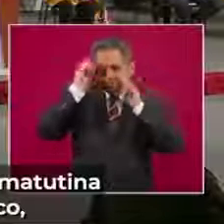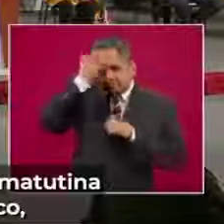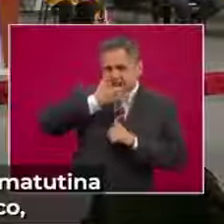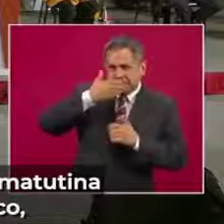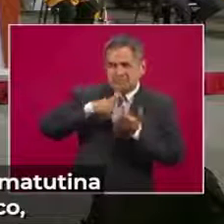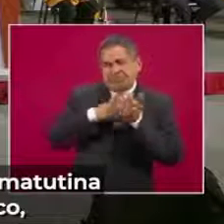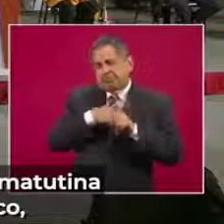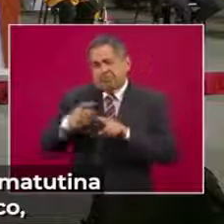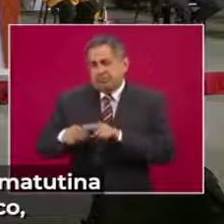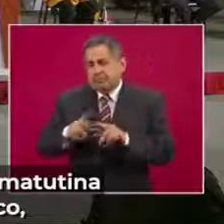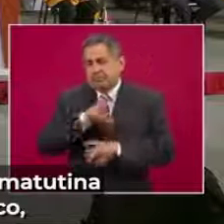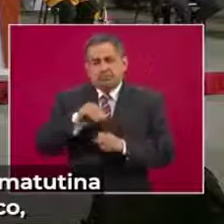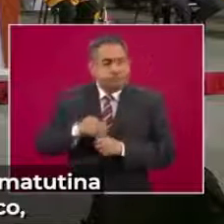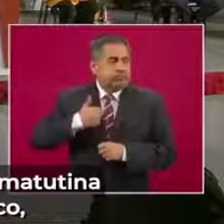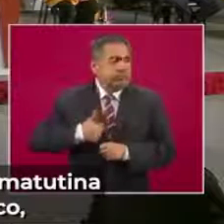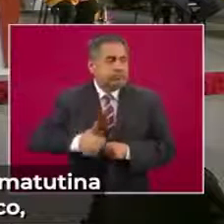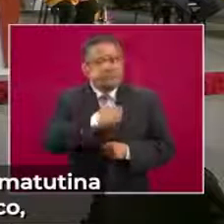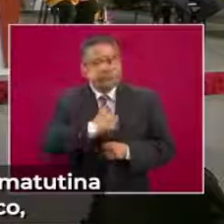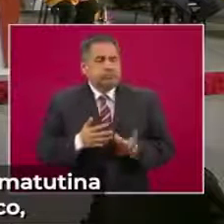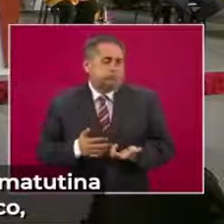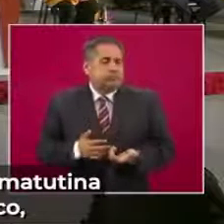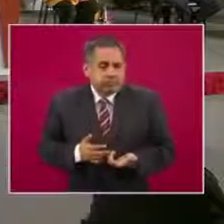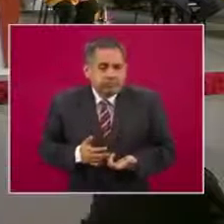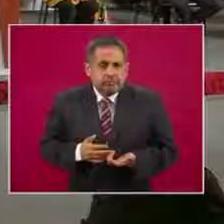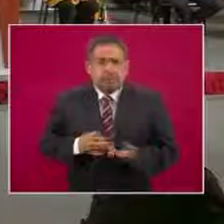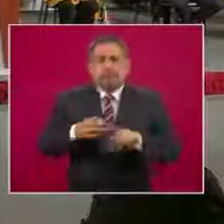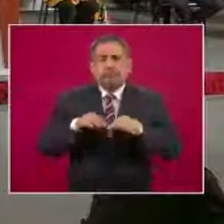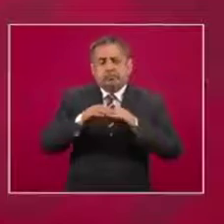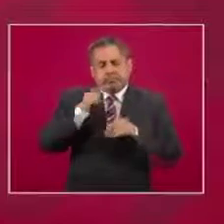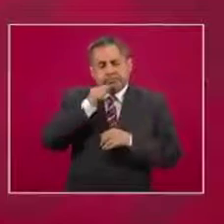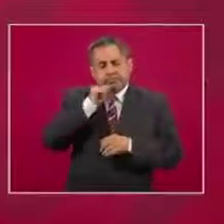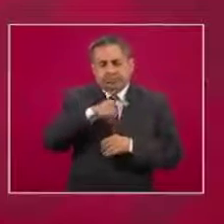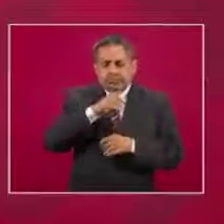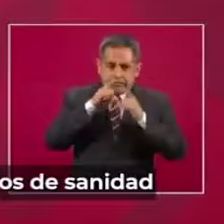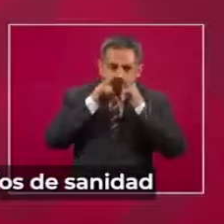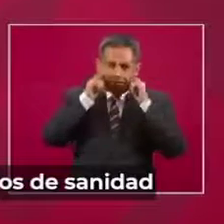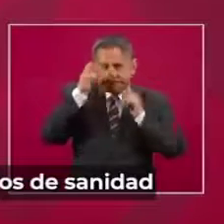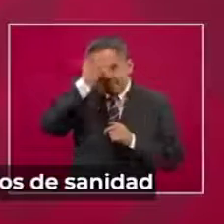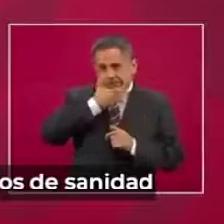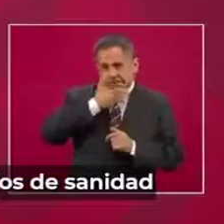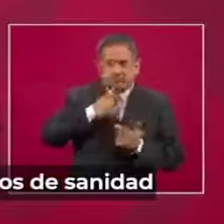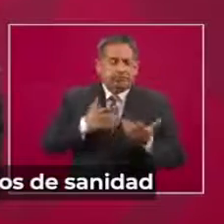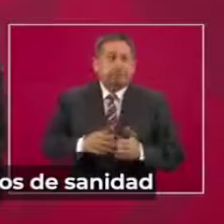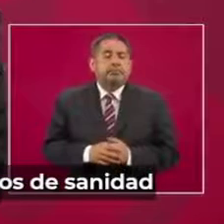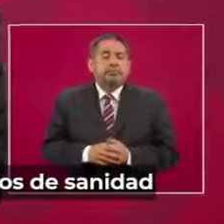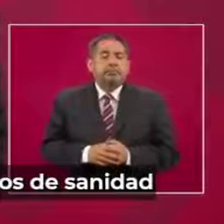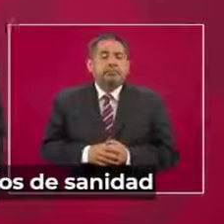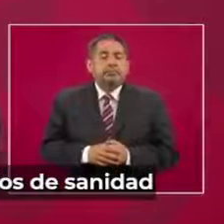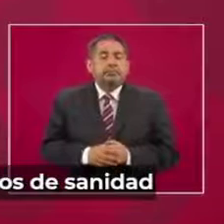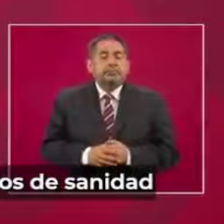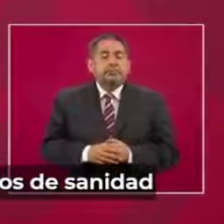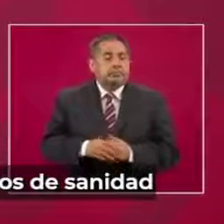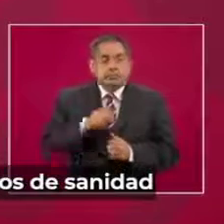Durante su participación en la conferencia matutina que encabezó el presidente de México, Andrés Manuel López Obrador, el titular del Seguro Social presentó